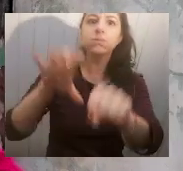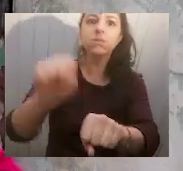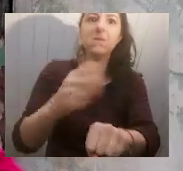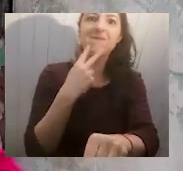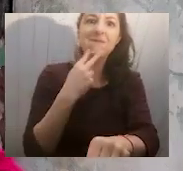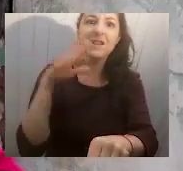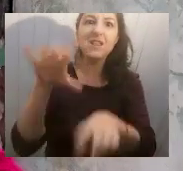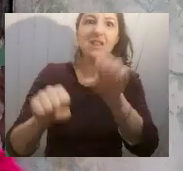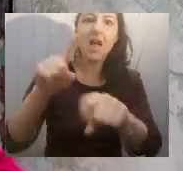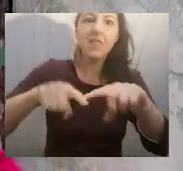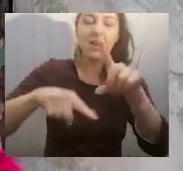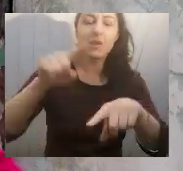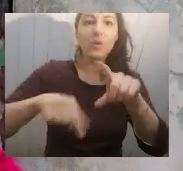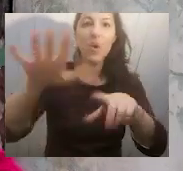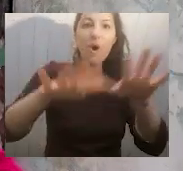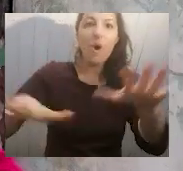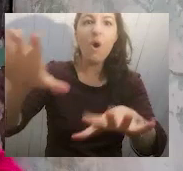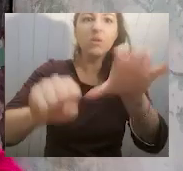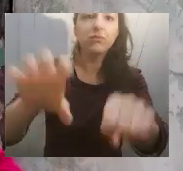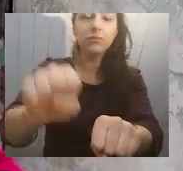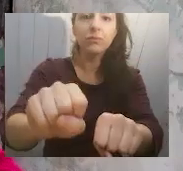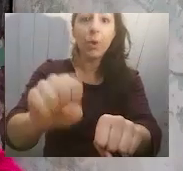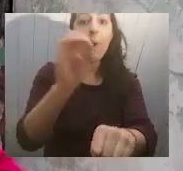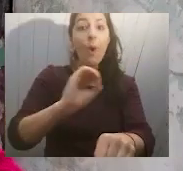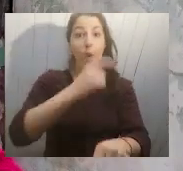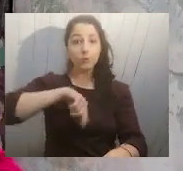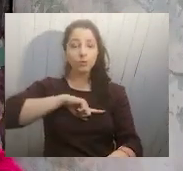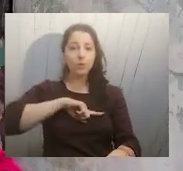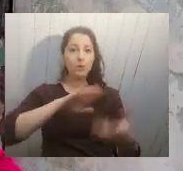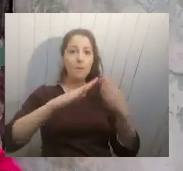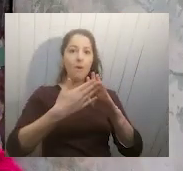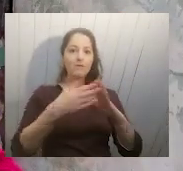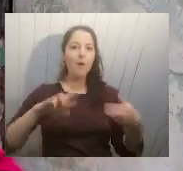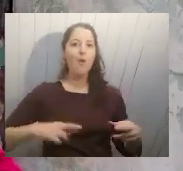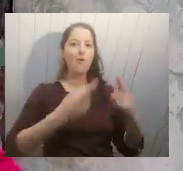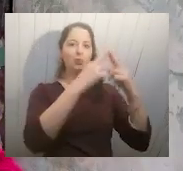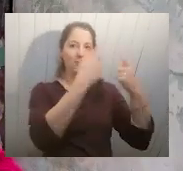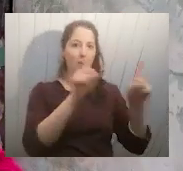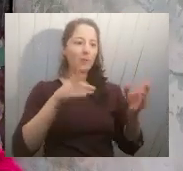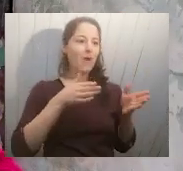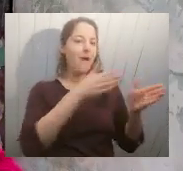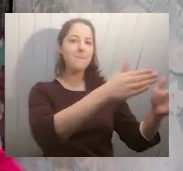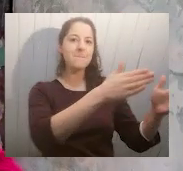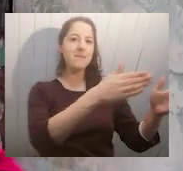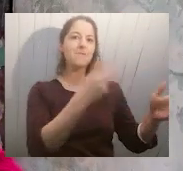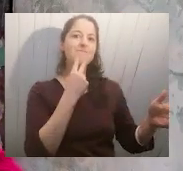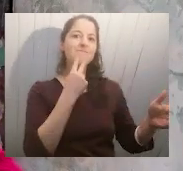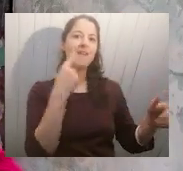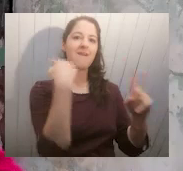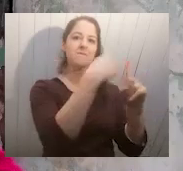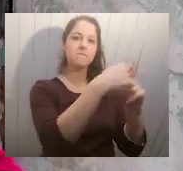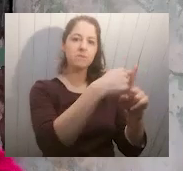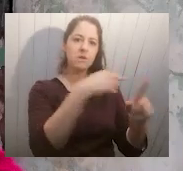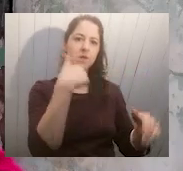más depredadora de vidas y territorios, o construimos como pueblos una alternativa a otra, una alternativa por la vida, una